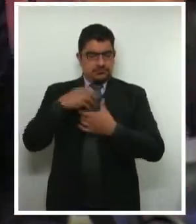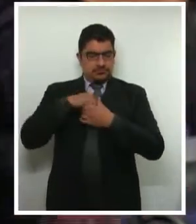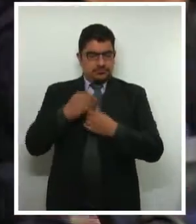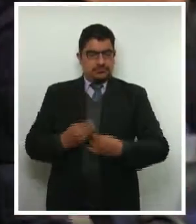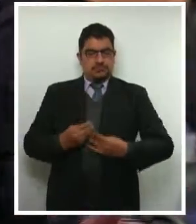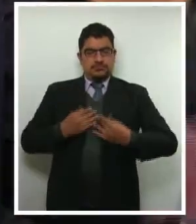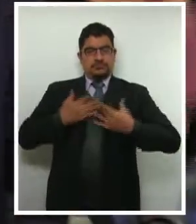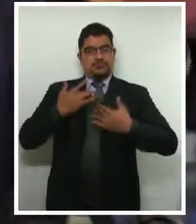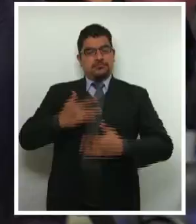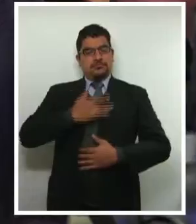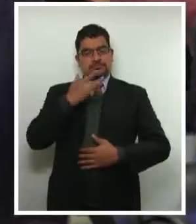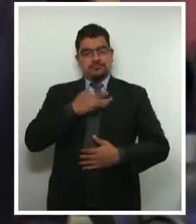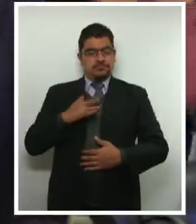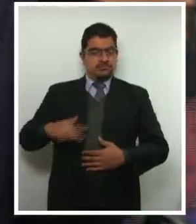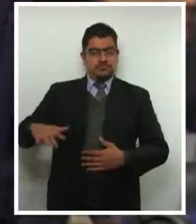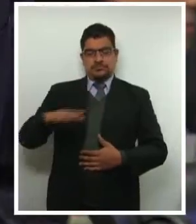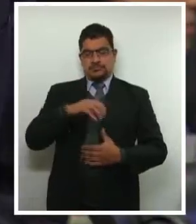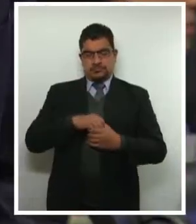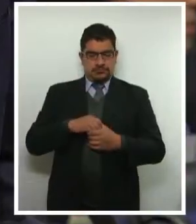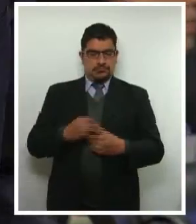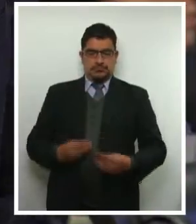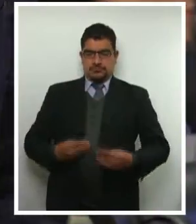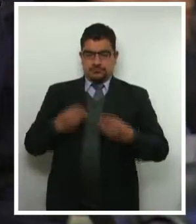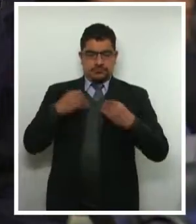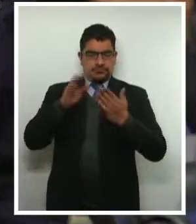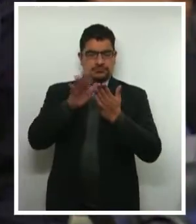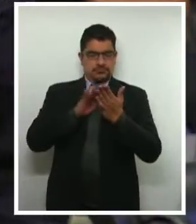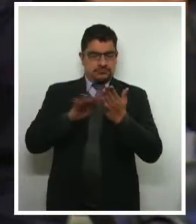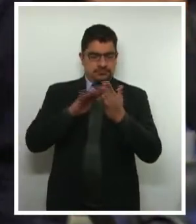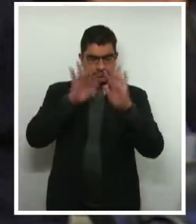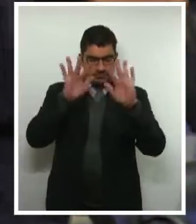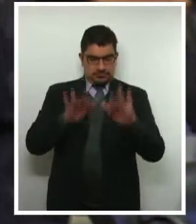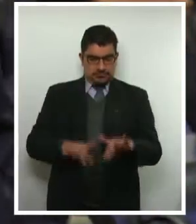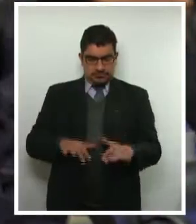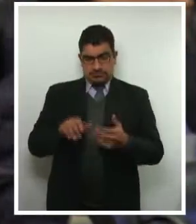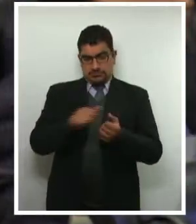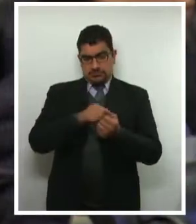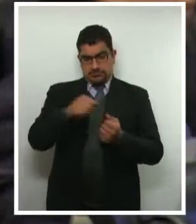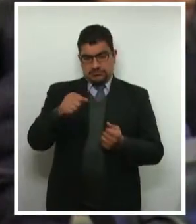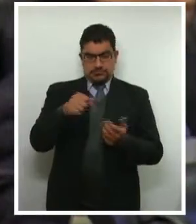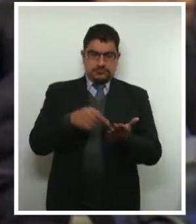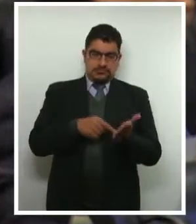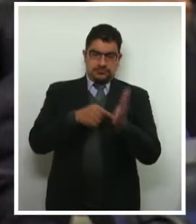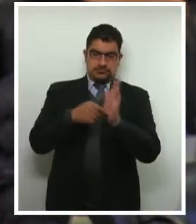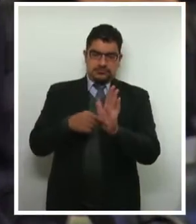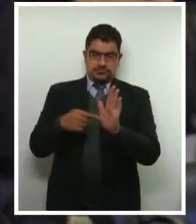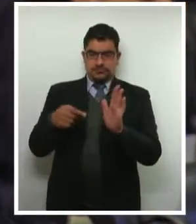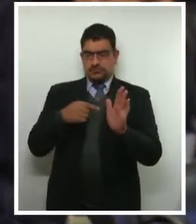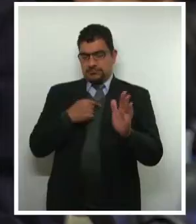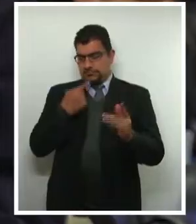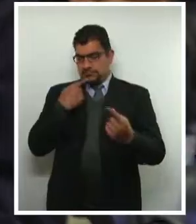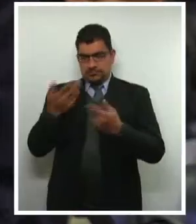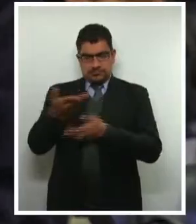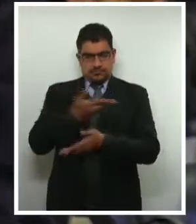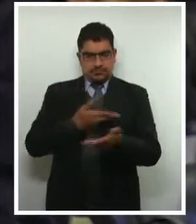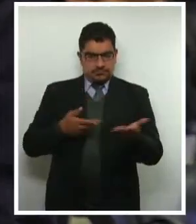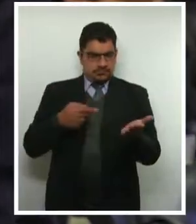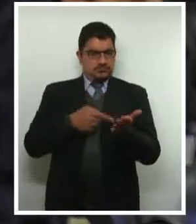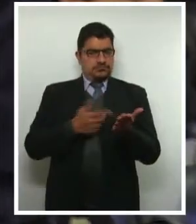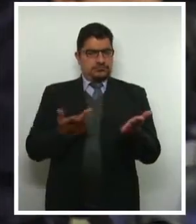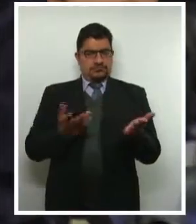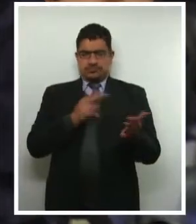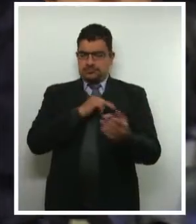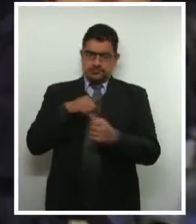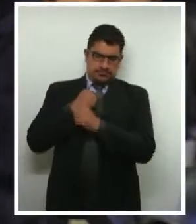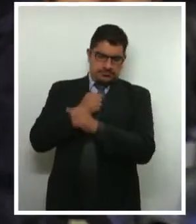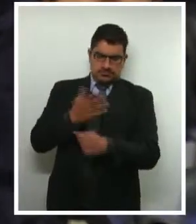y el sentido de esta redacción que está aquí, que hoy está siendo materia de discusión. No tenemos resistencia,